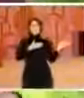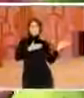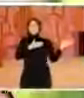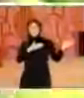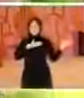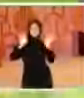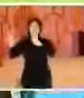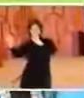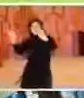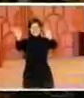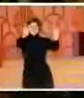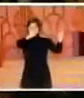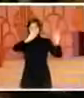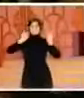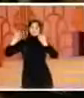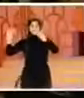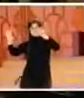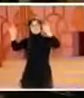baila baila